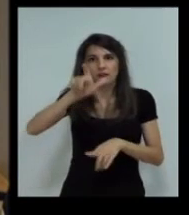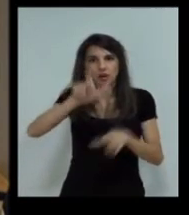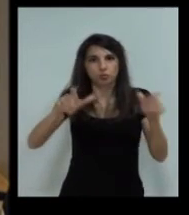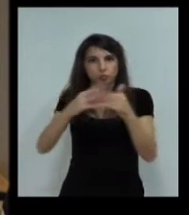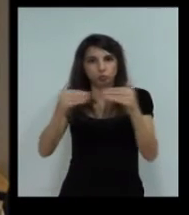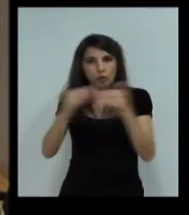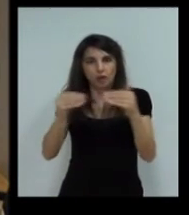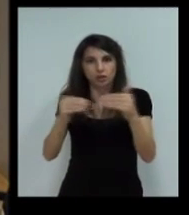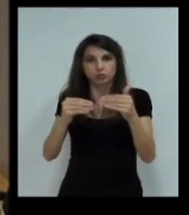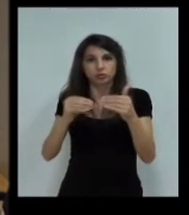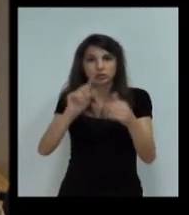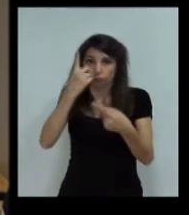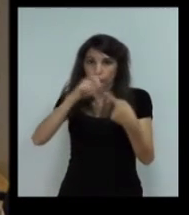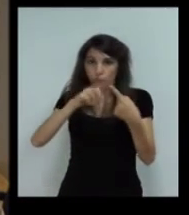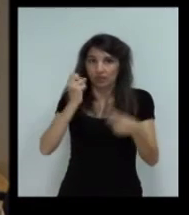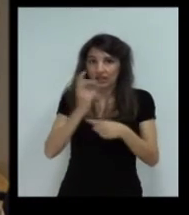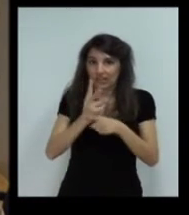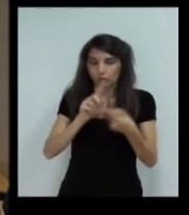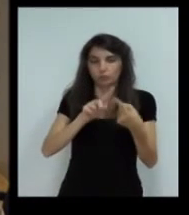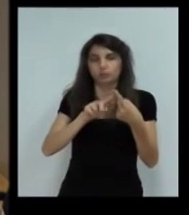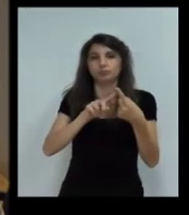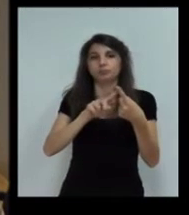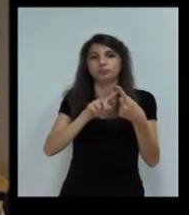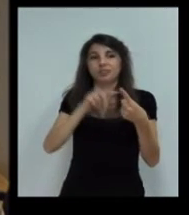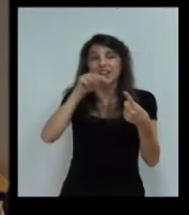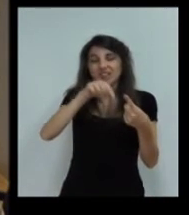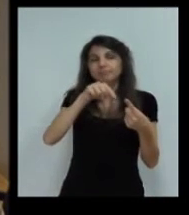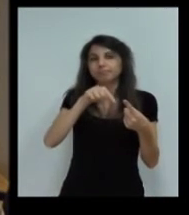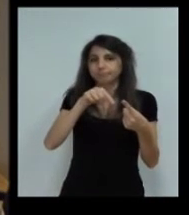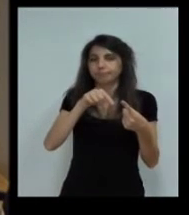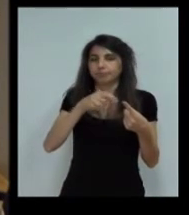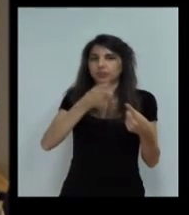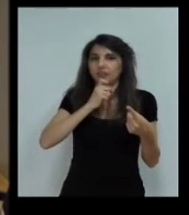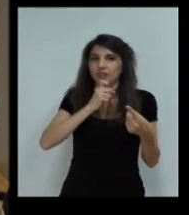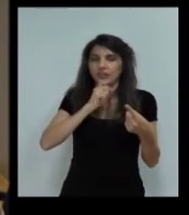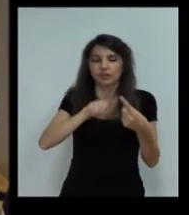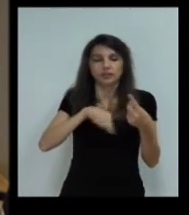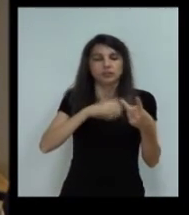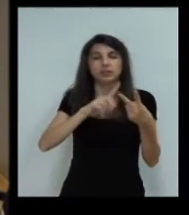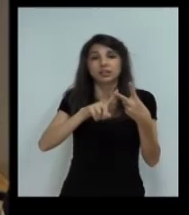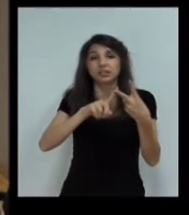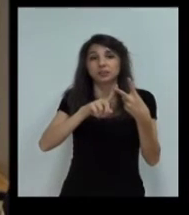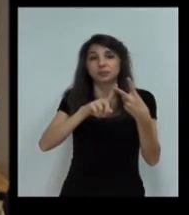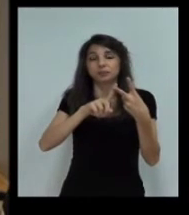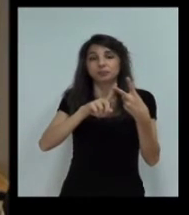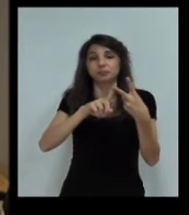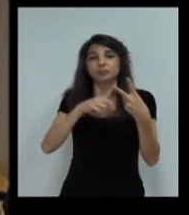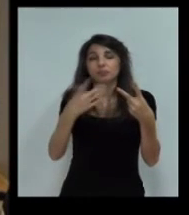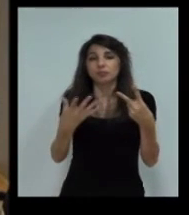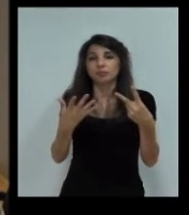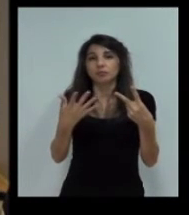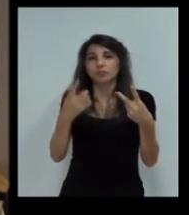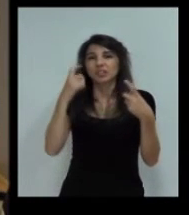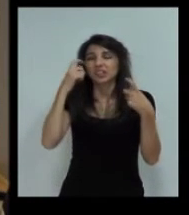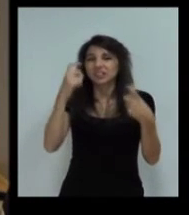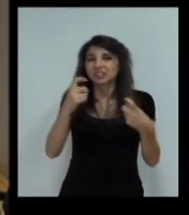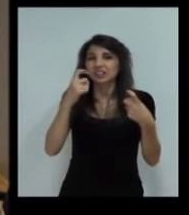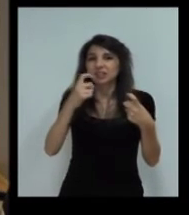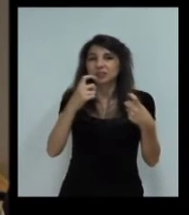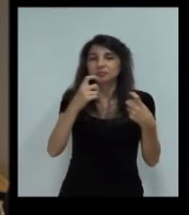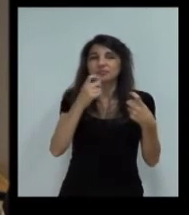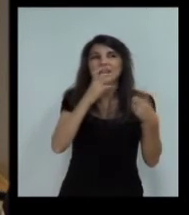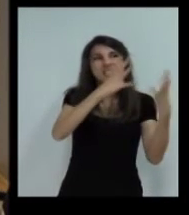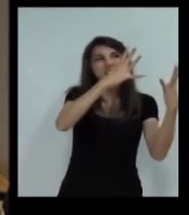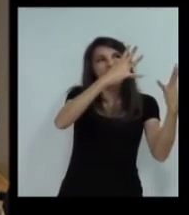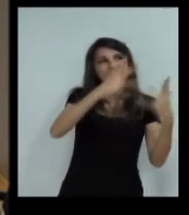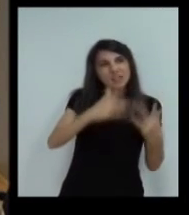telespectadores. Este es uno de los retos, donde quizá ahora tenemos uno de los mayores déficits, y el otro es el pasar de la cantidad a la